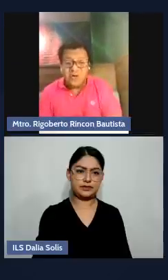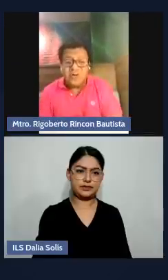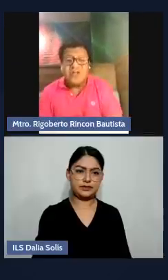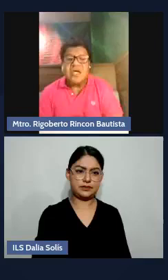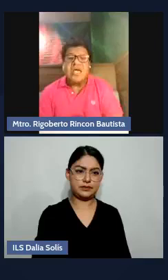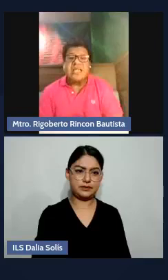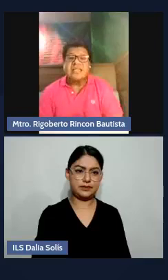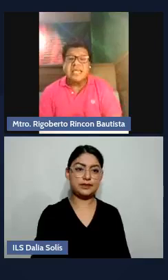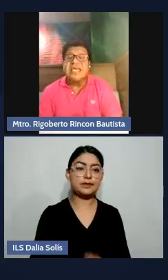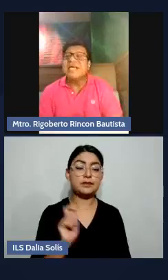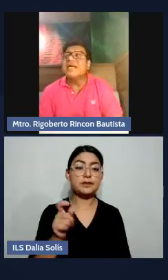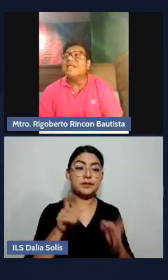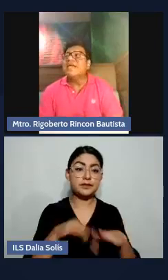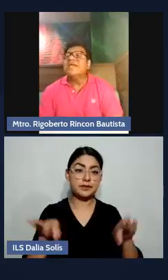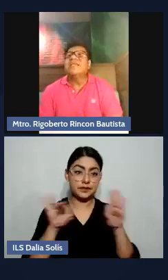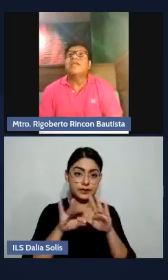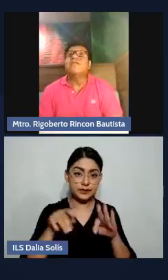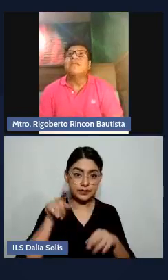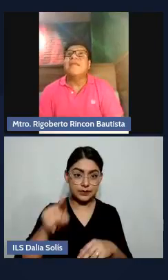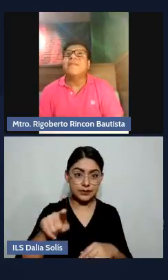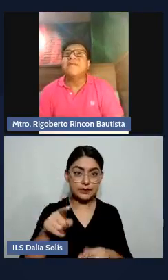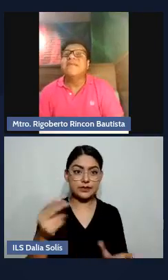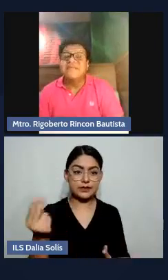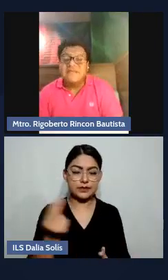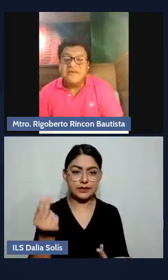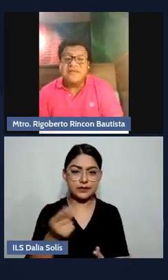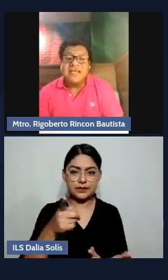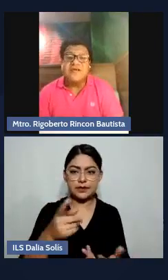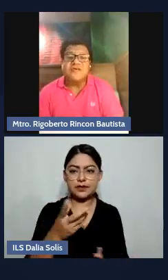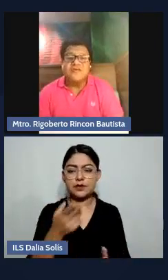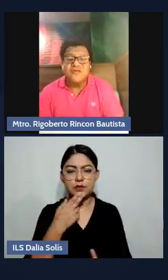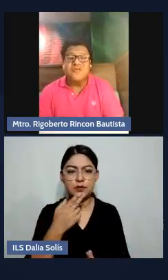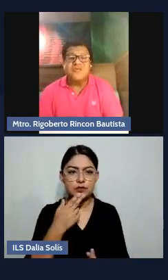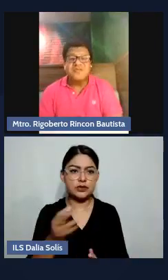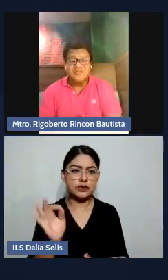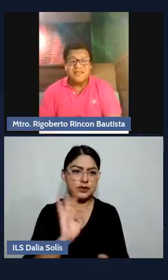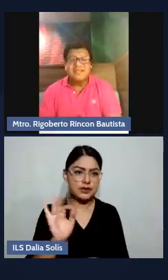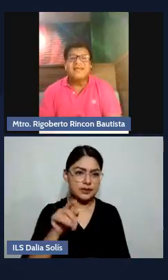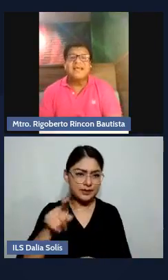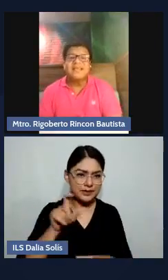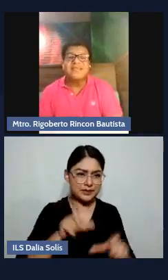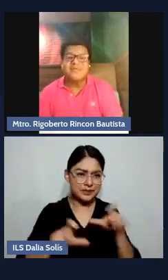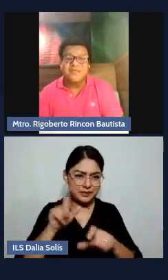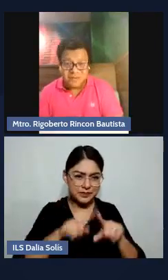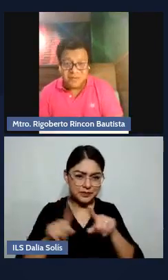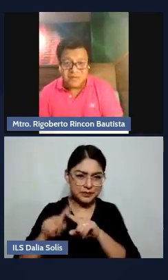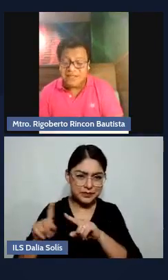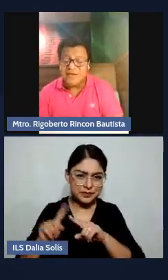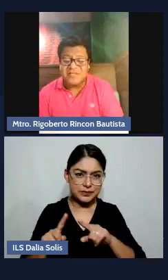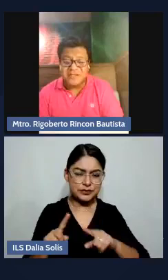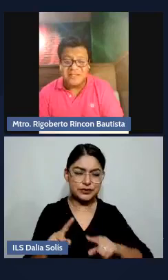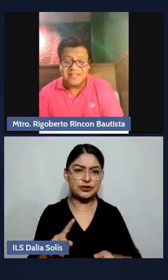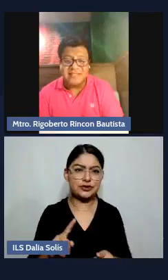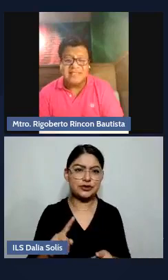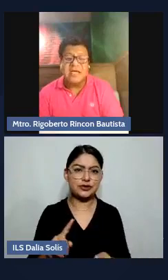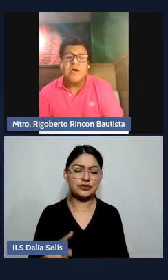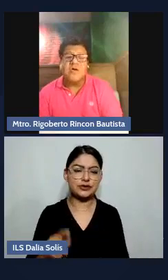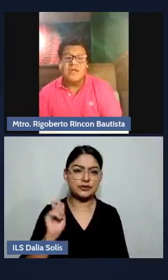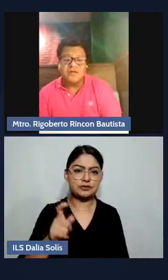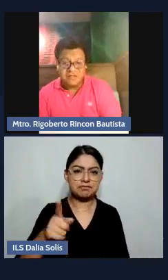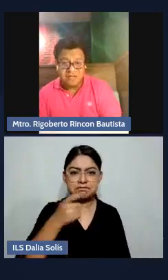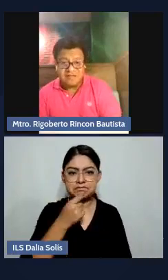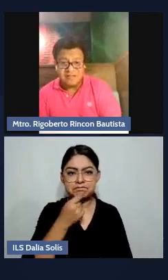tengan de la prevención del consumo de sustancia de estos adultos, de los adolescentes o de los